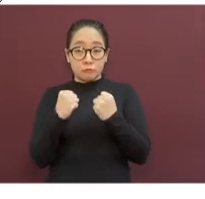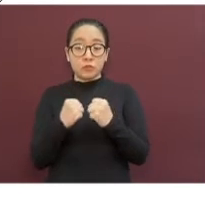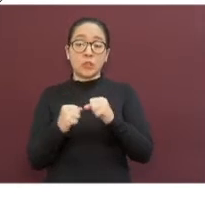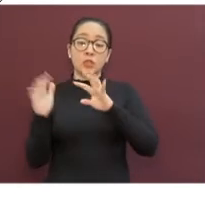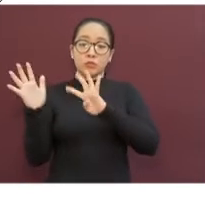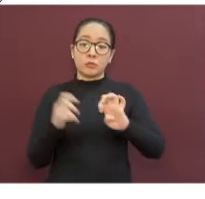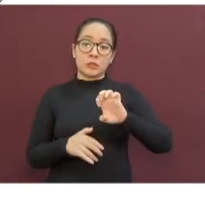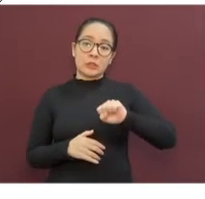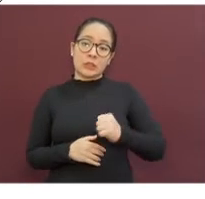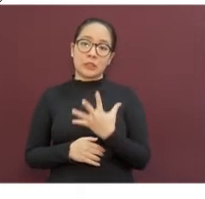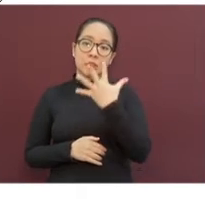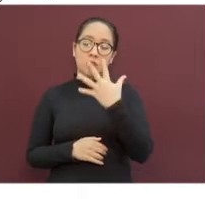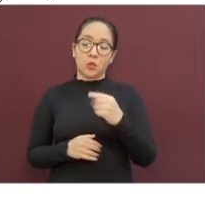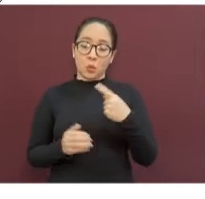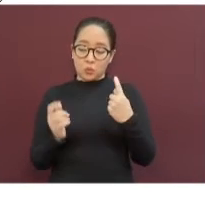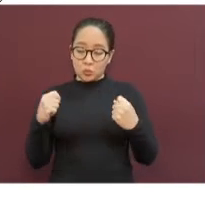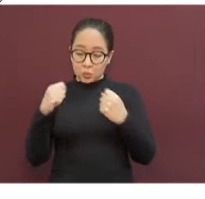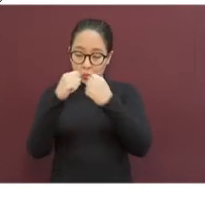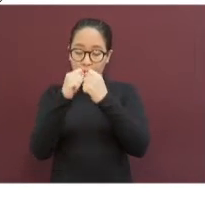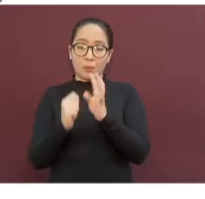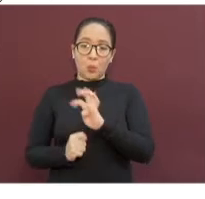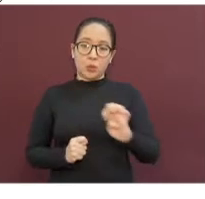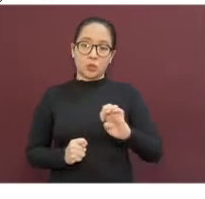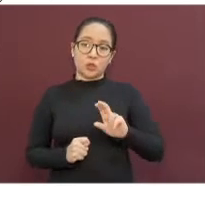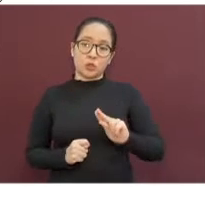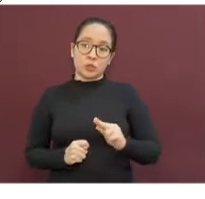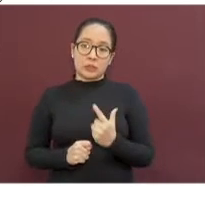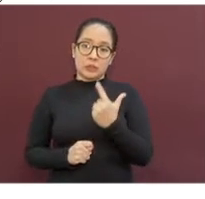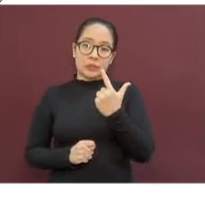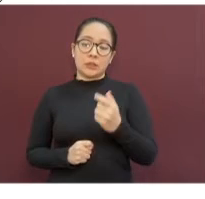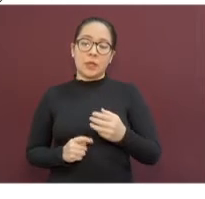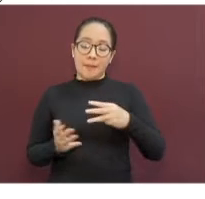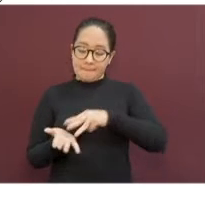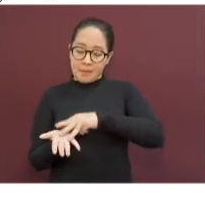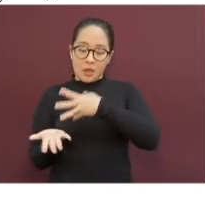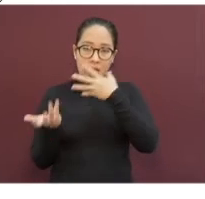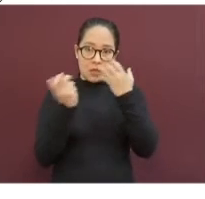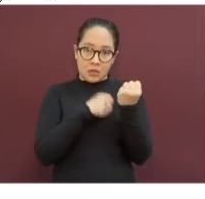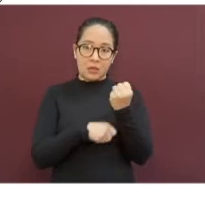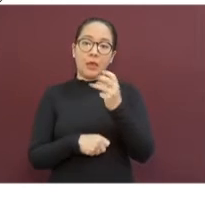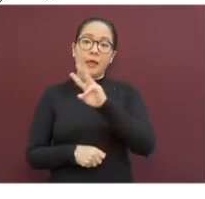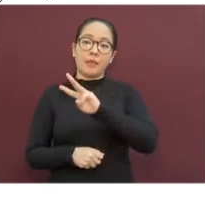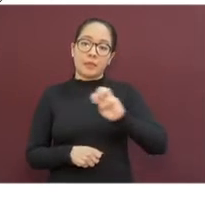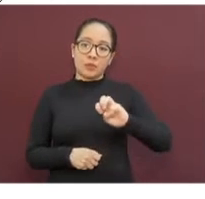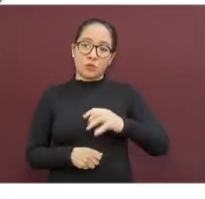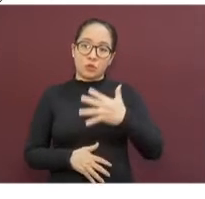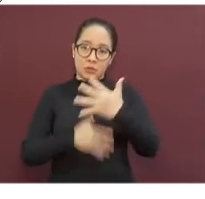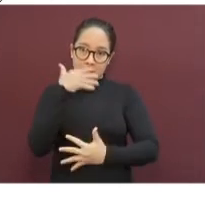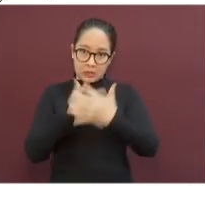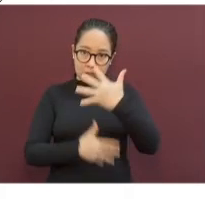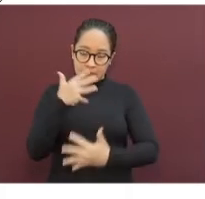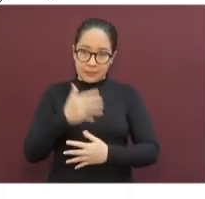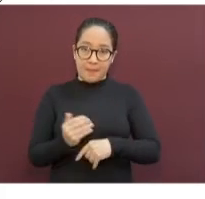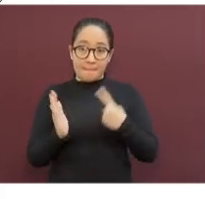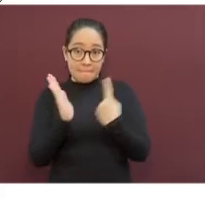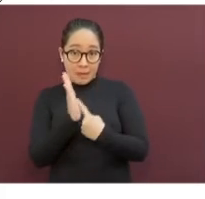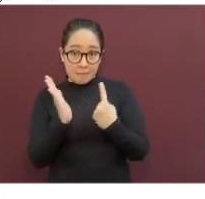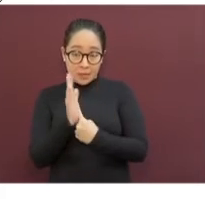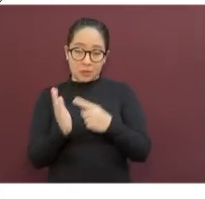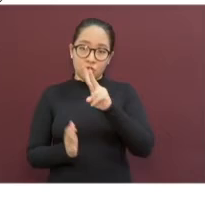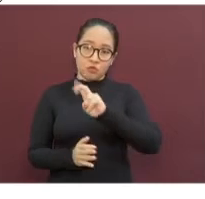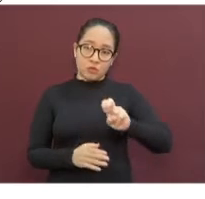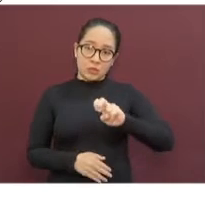tuxpan con 487 y martínez de la torre 315 ahora papantla